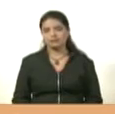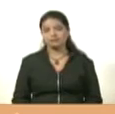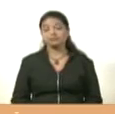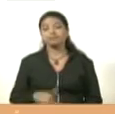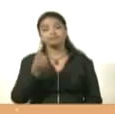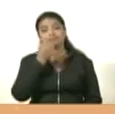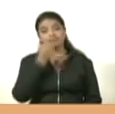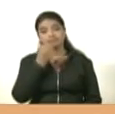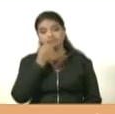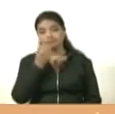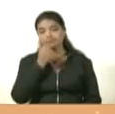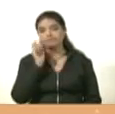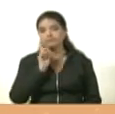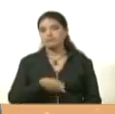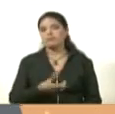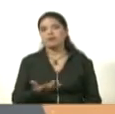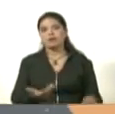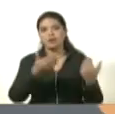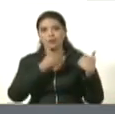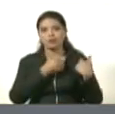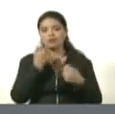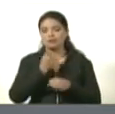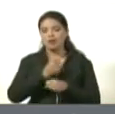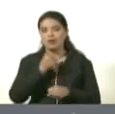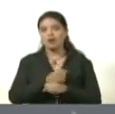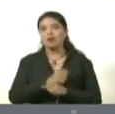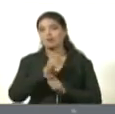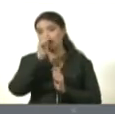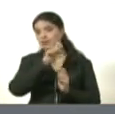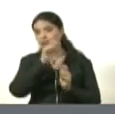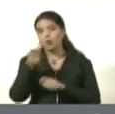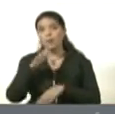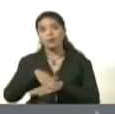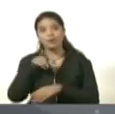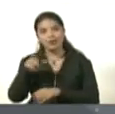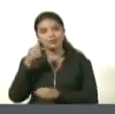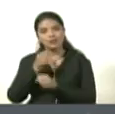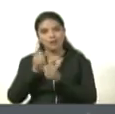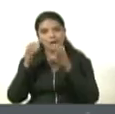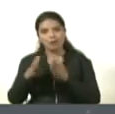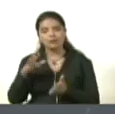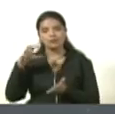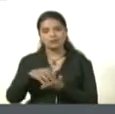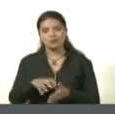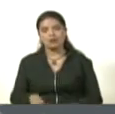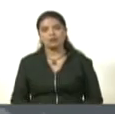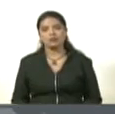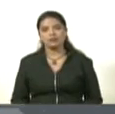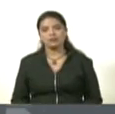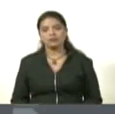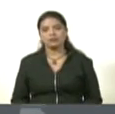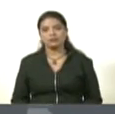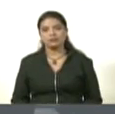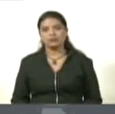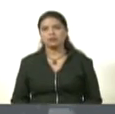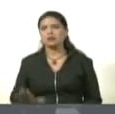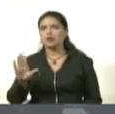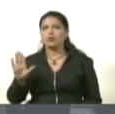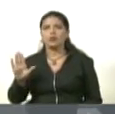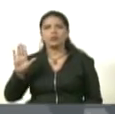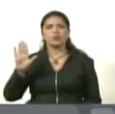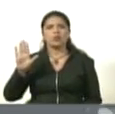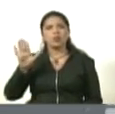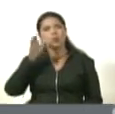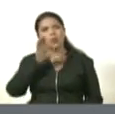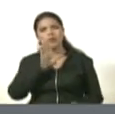abusando de la responsabilidad que el propio Estado le dio, porque es un funcionario del Estado, que juró prometer a la nación venezolana y